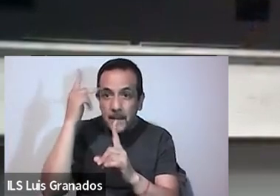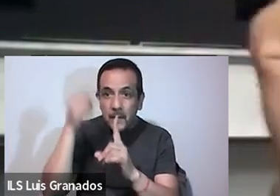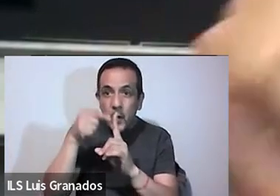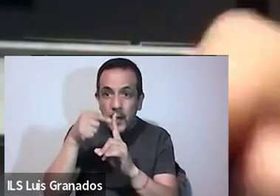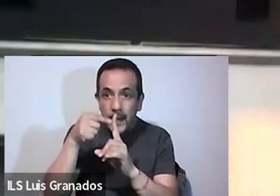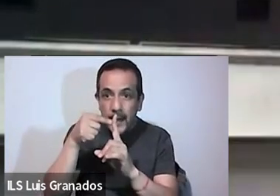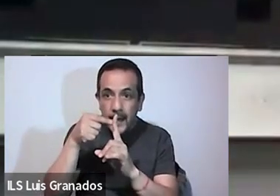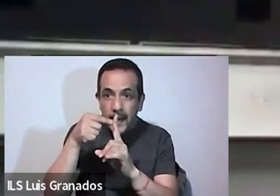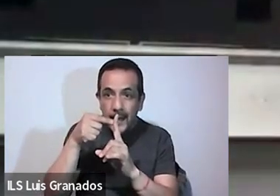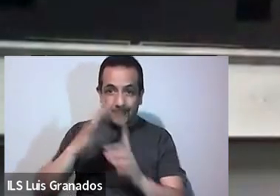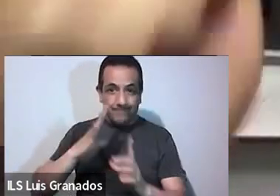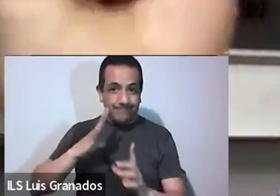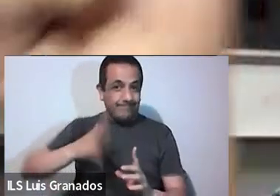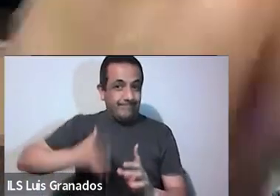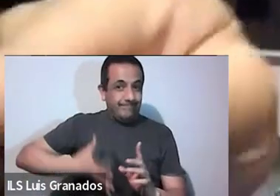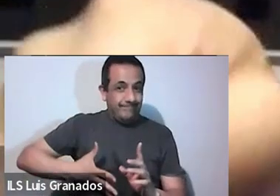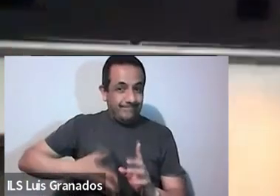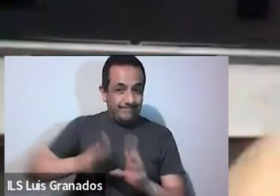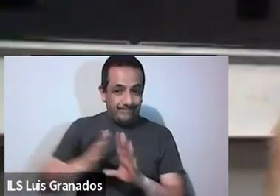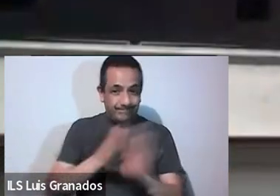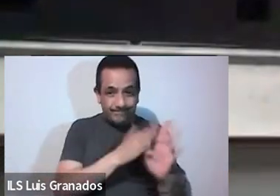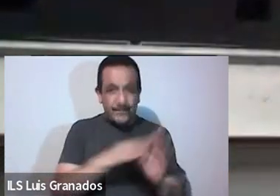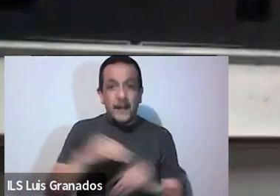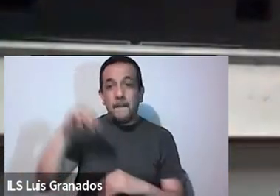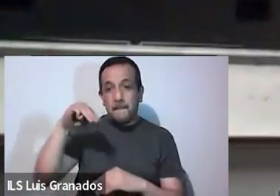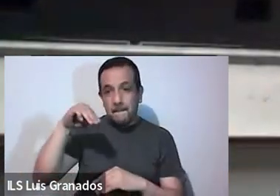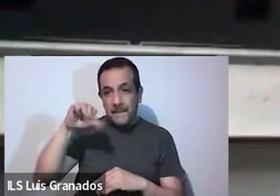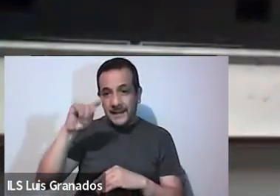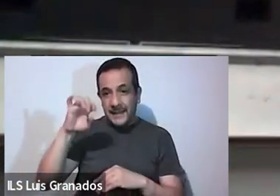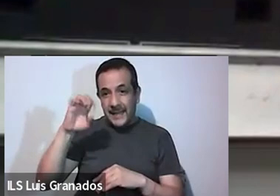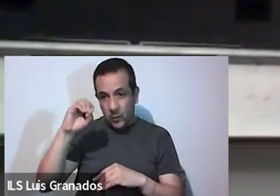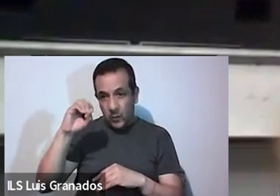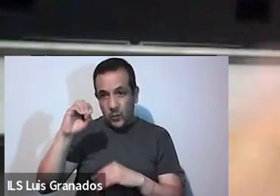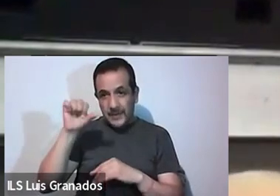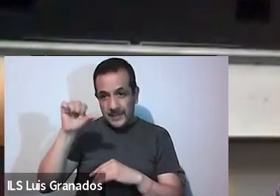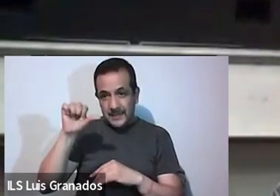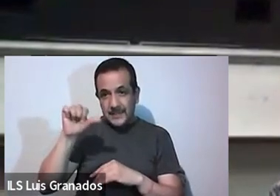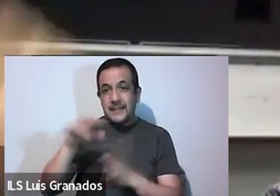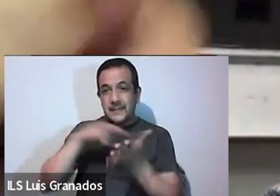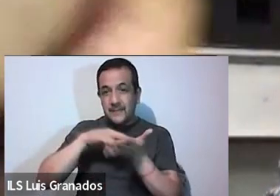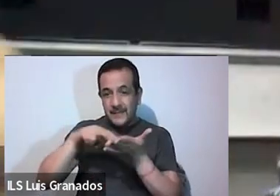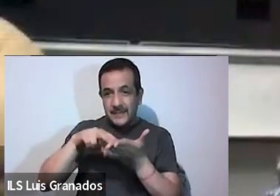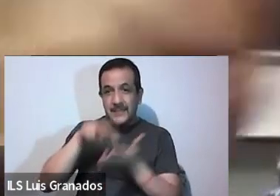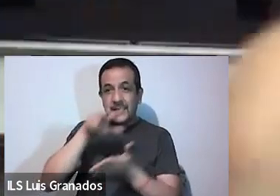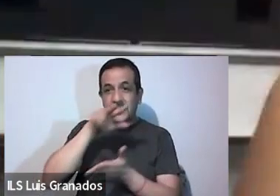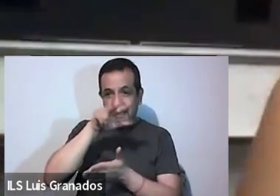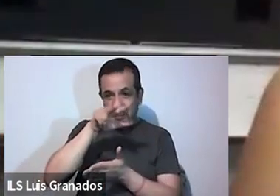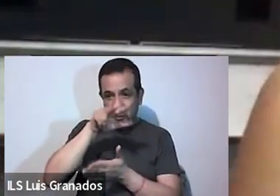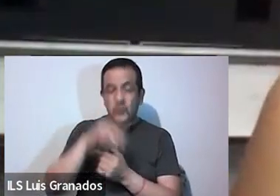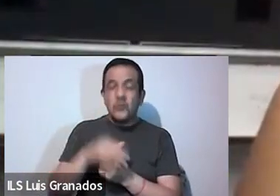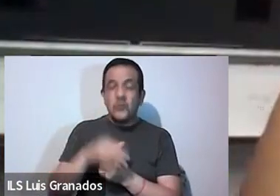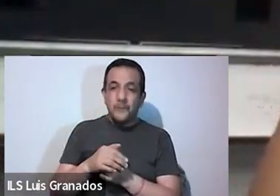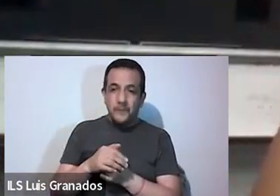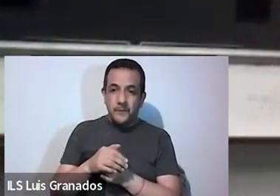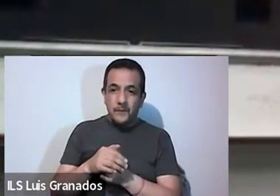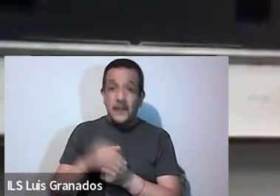fíjate, Mateo 16, versículo 18, le está diciendo esto. Mateo 16,